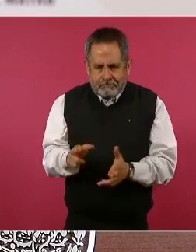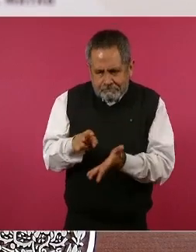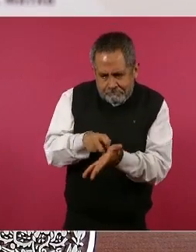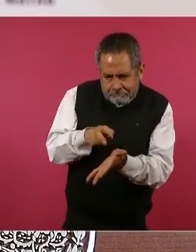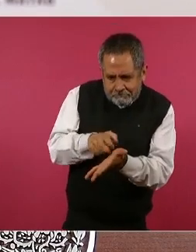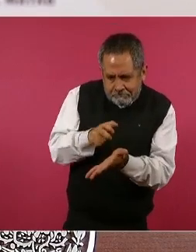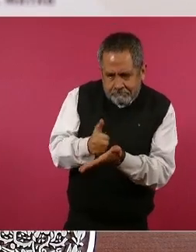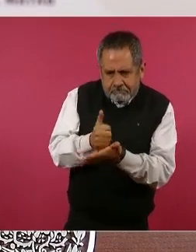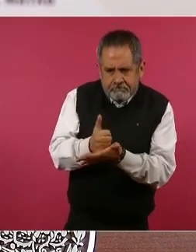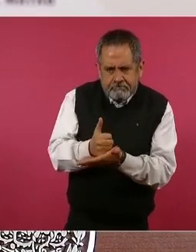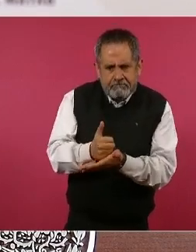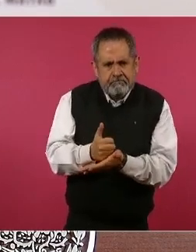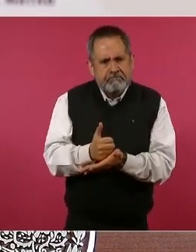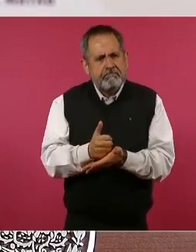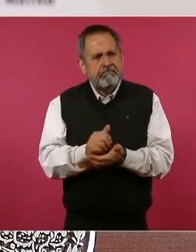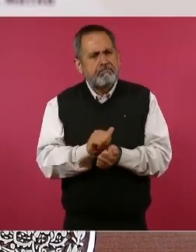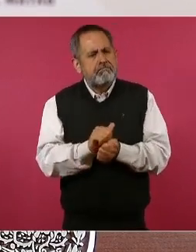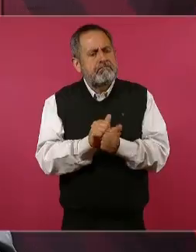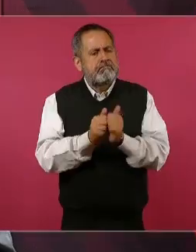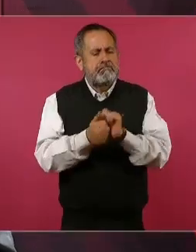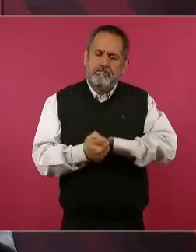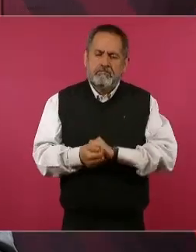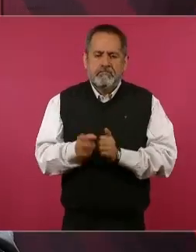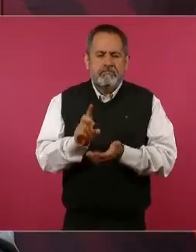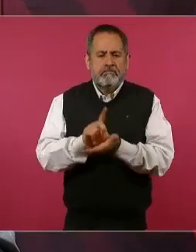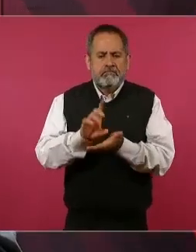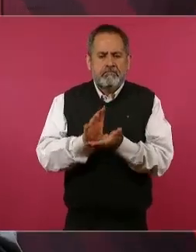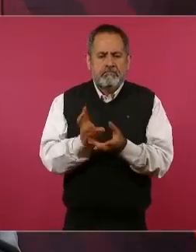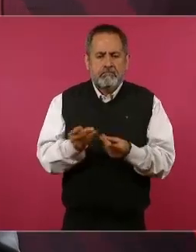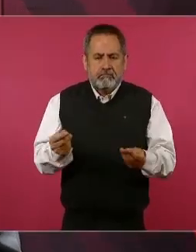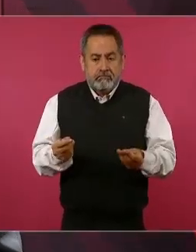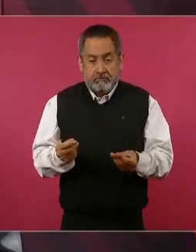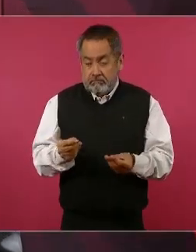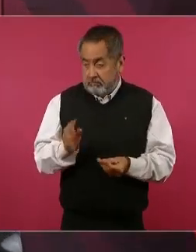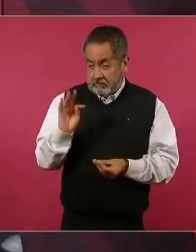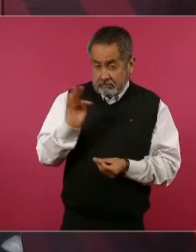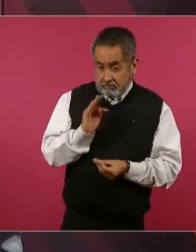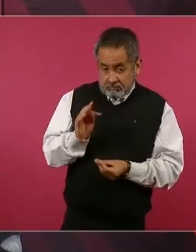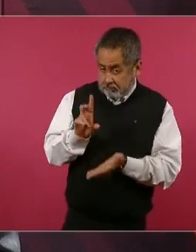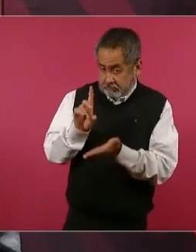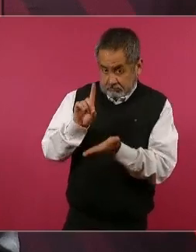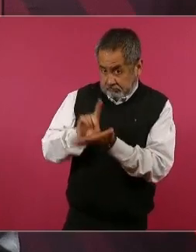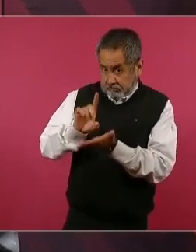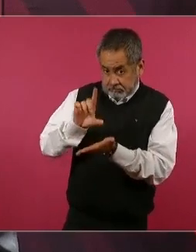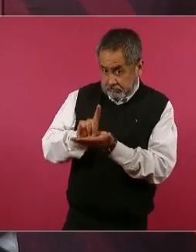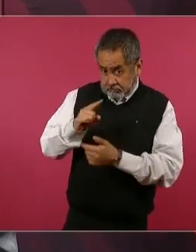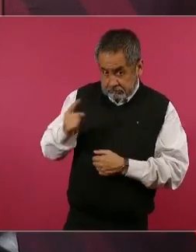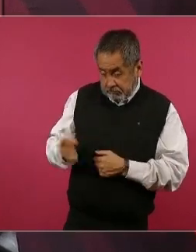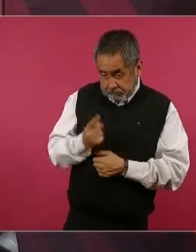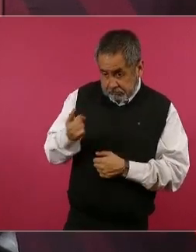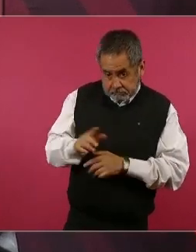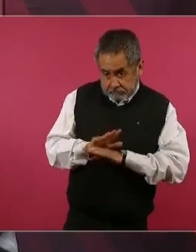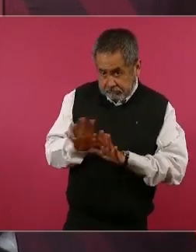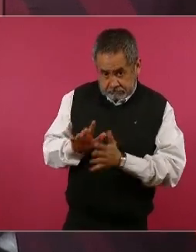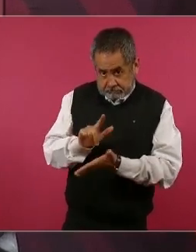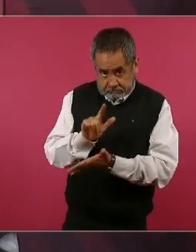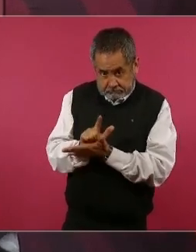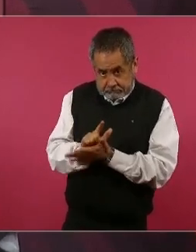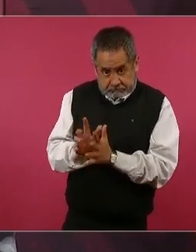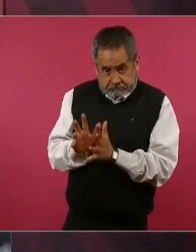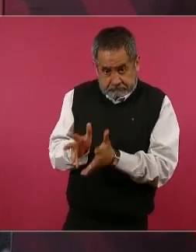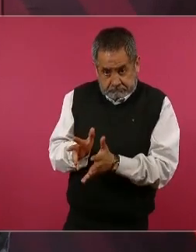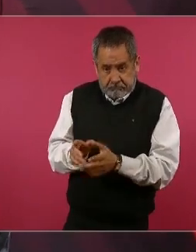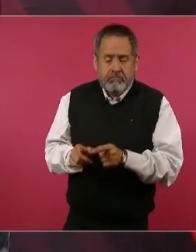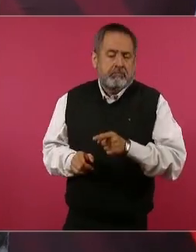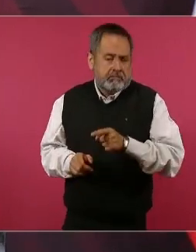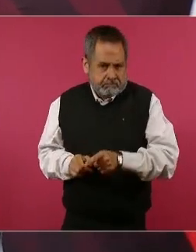se corrigen esas discapacidades. Si no hay rehabilitación,